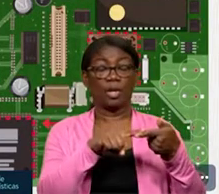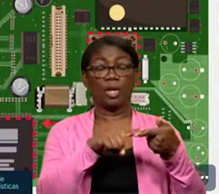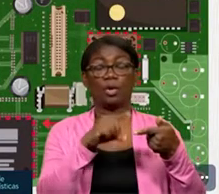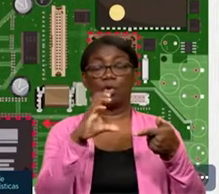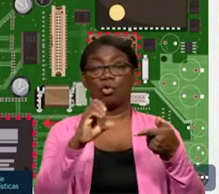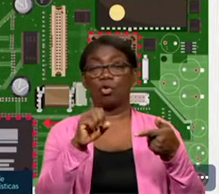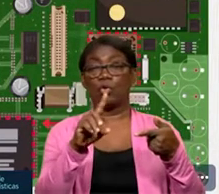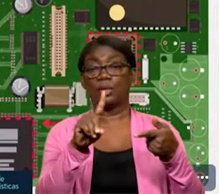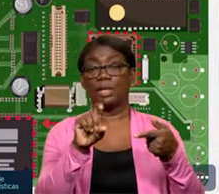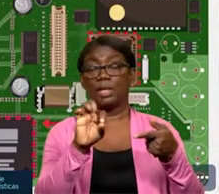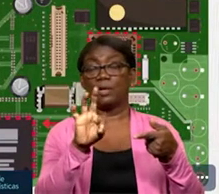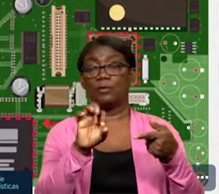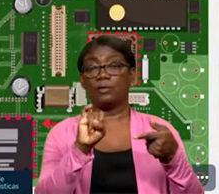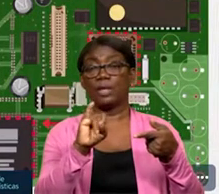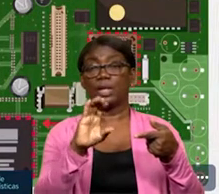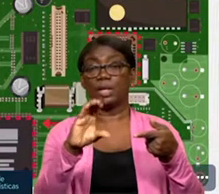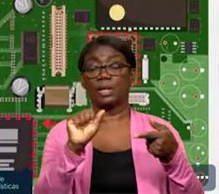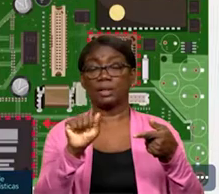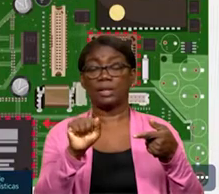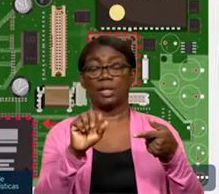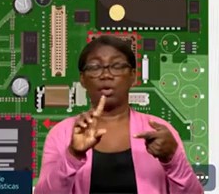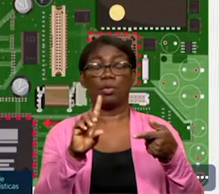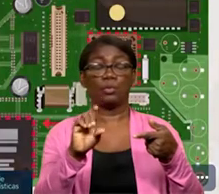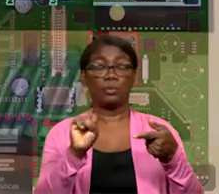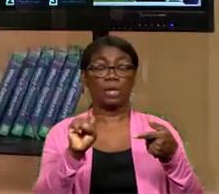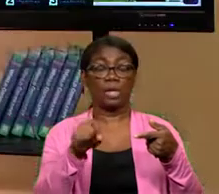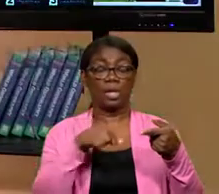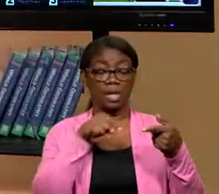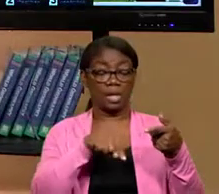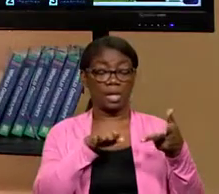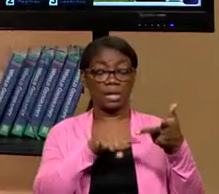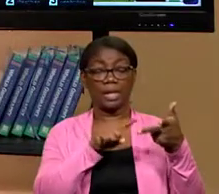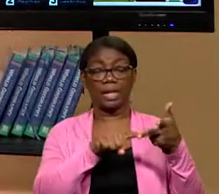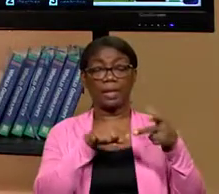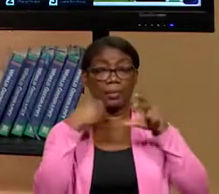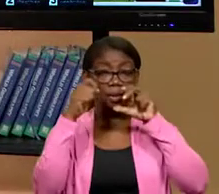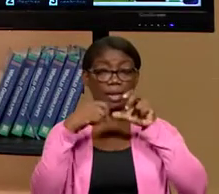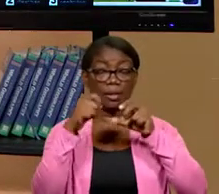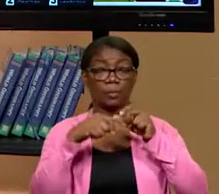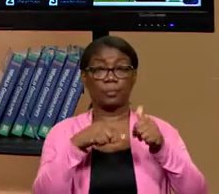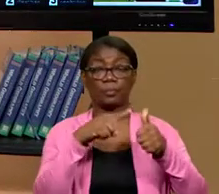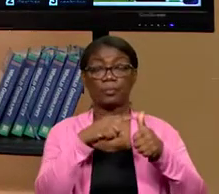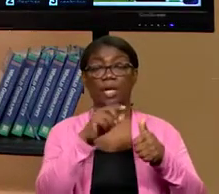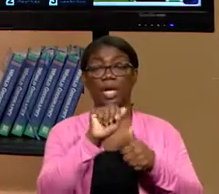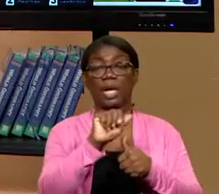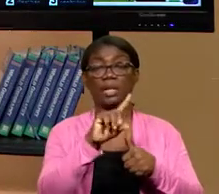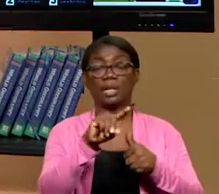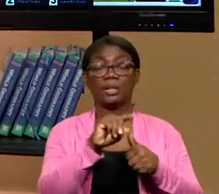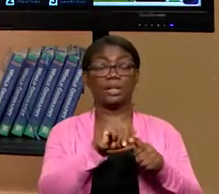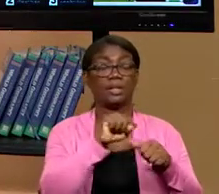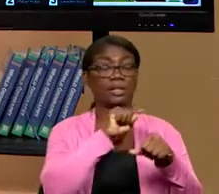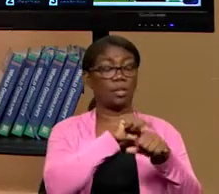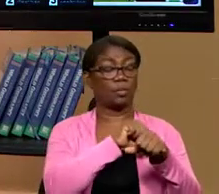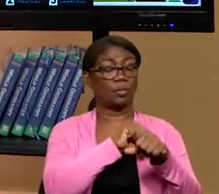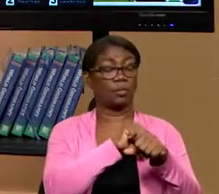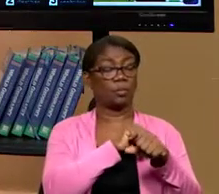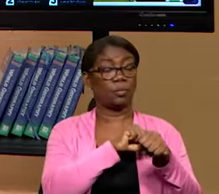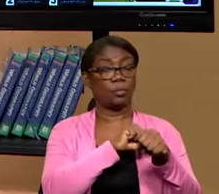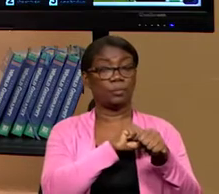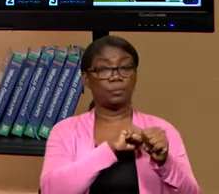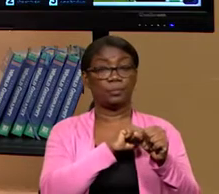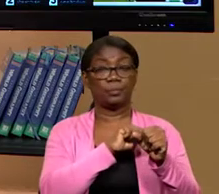de procesamiento de video. En la etapa de adquisición, normalmente la señal llega a